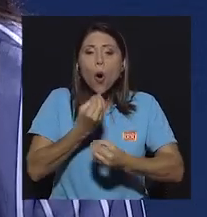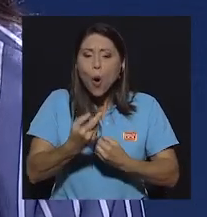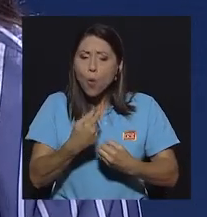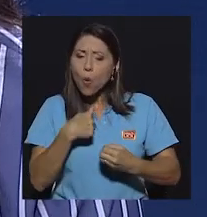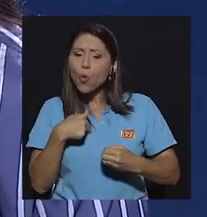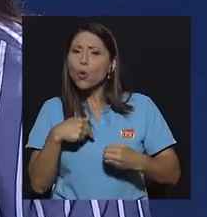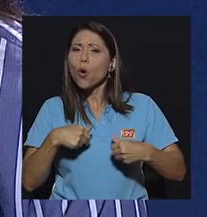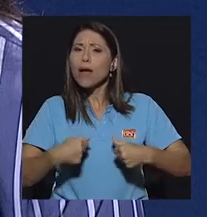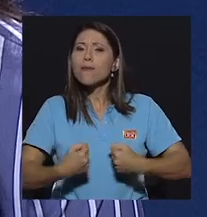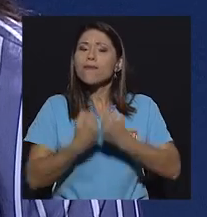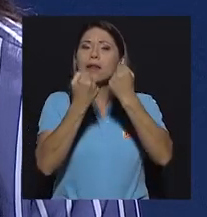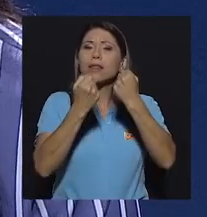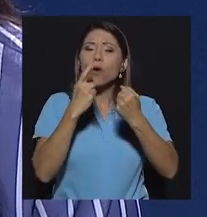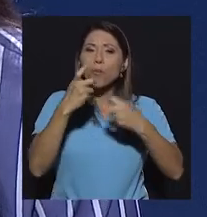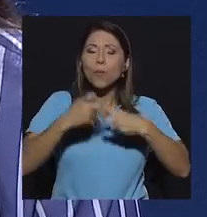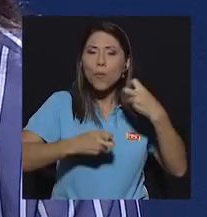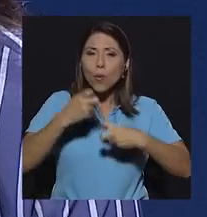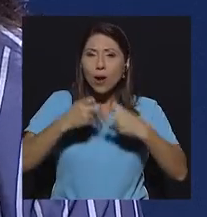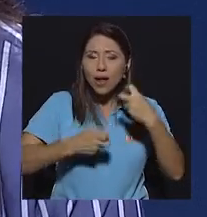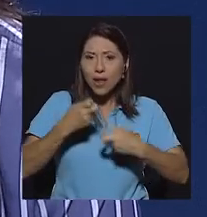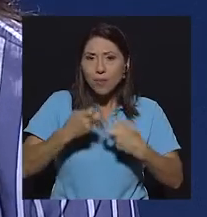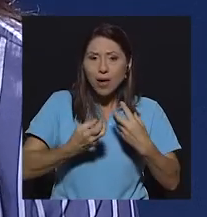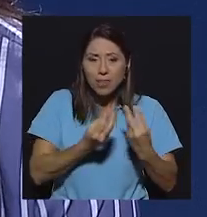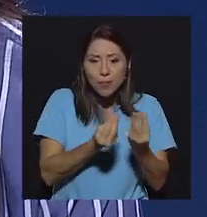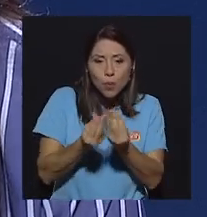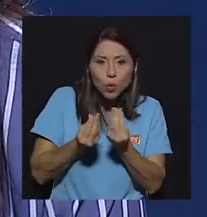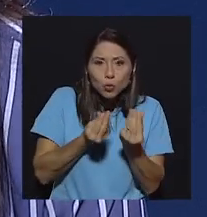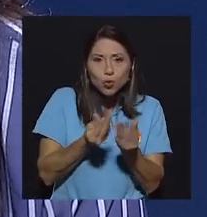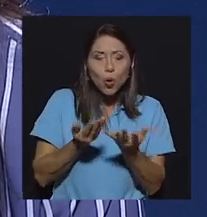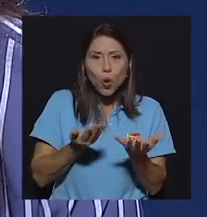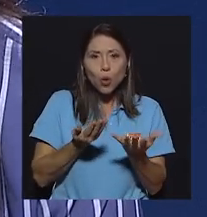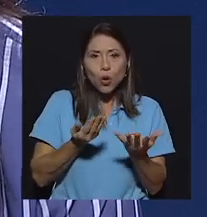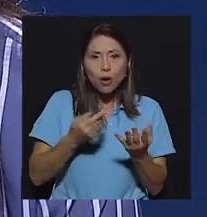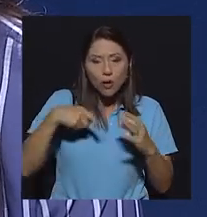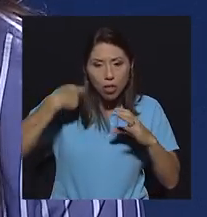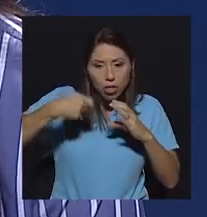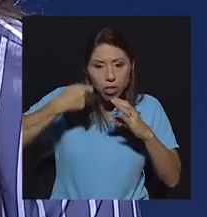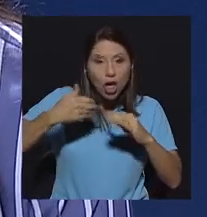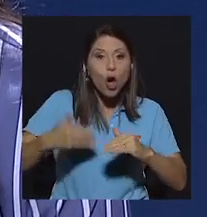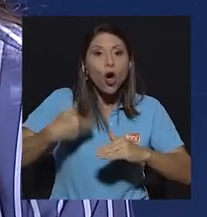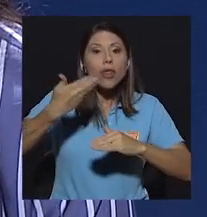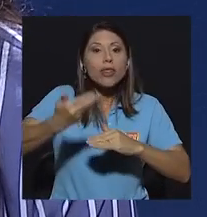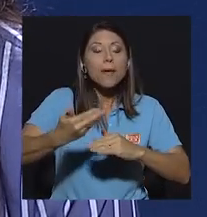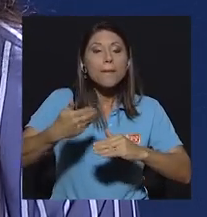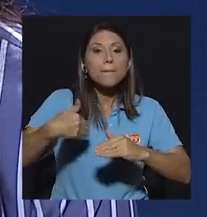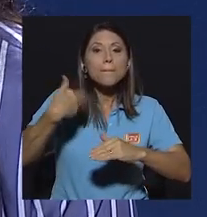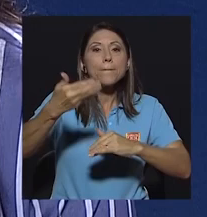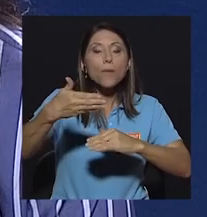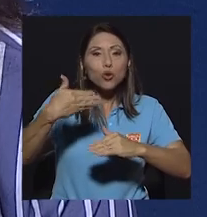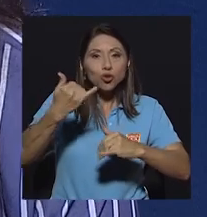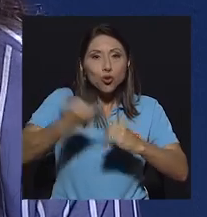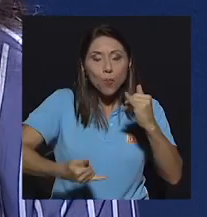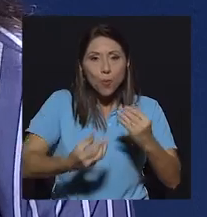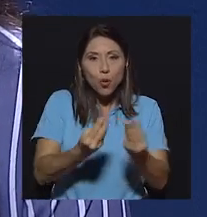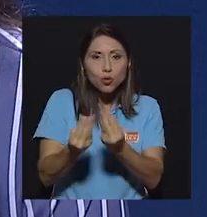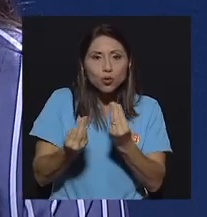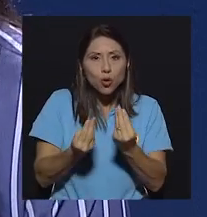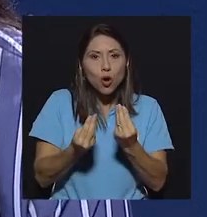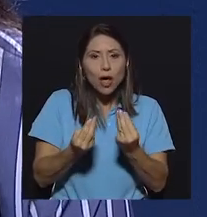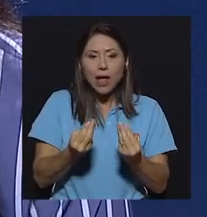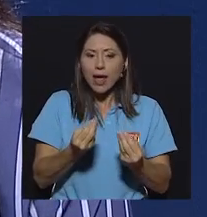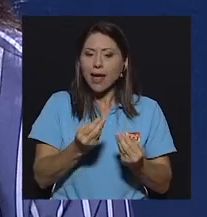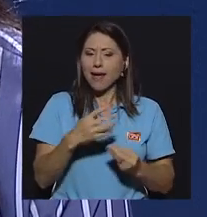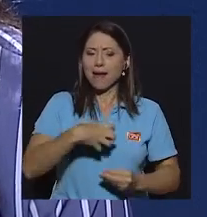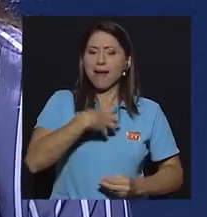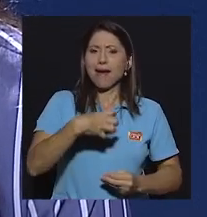dentro de lo que tengo, dentro de mis capacidades. Y eso es lo que yo espero que también algunas personas se puedan llevar del